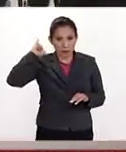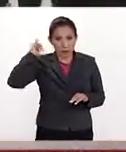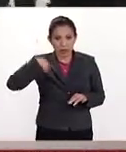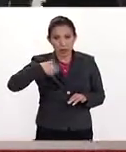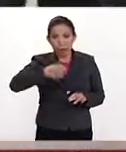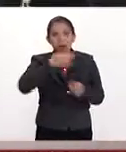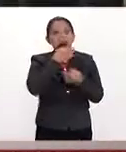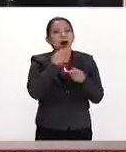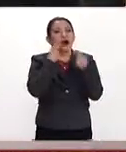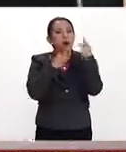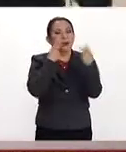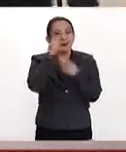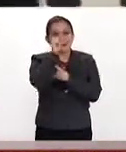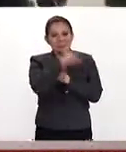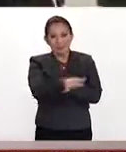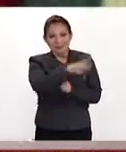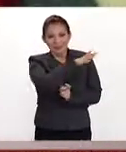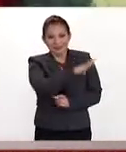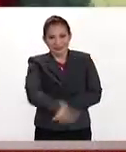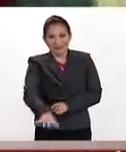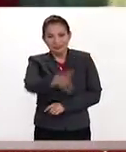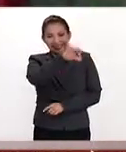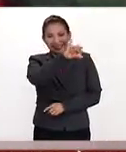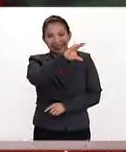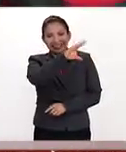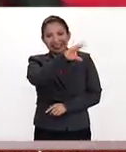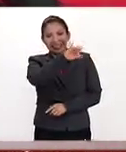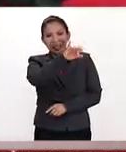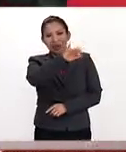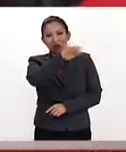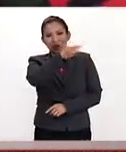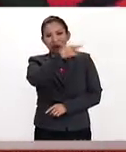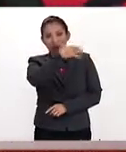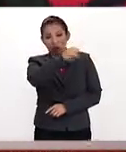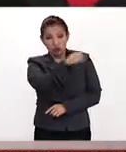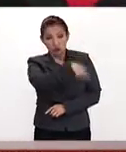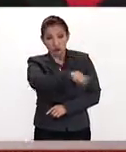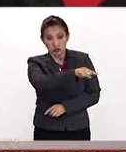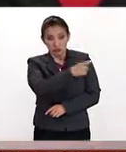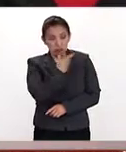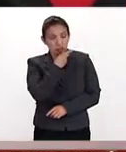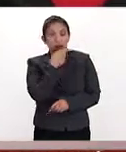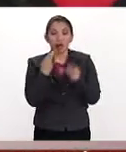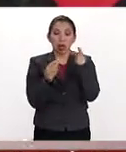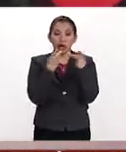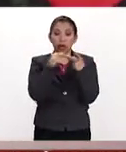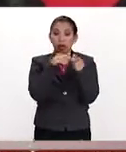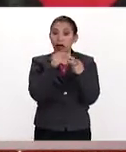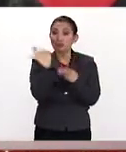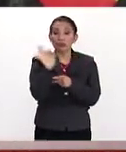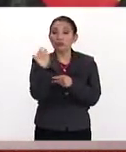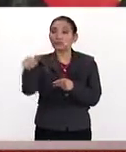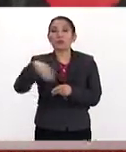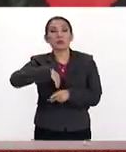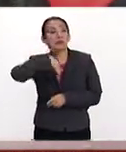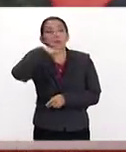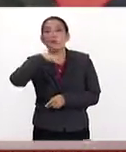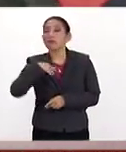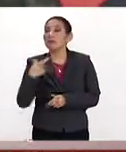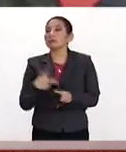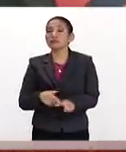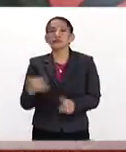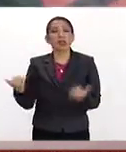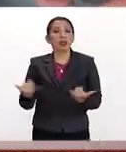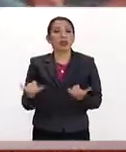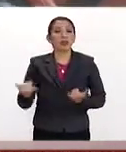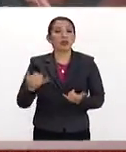las declaraciones, quiero decir, sí, del general secretario de la Defensa Nacional, Salvador Cienfuegos Cepeda, seguramente los legisladores